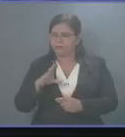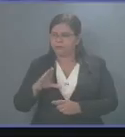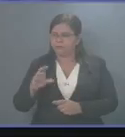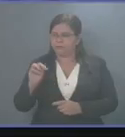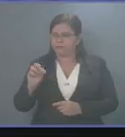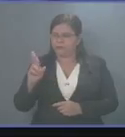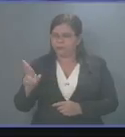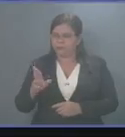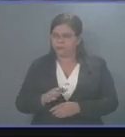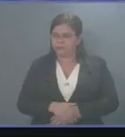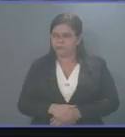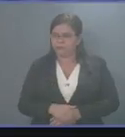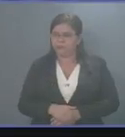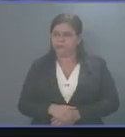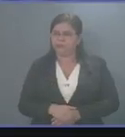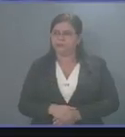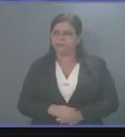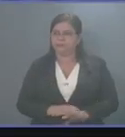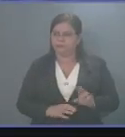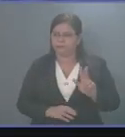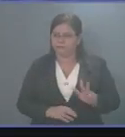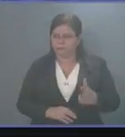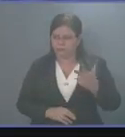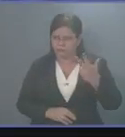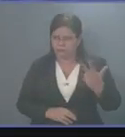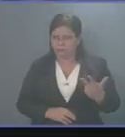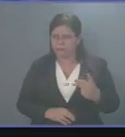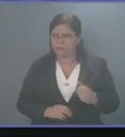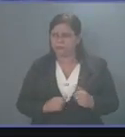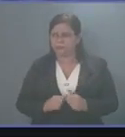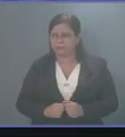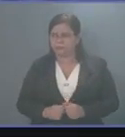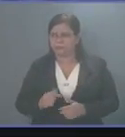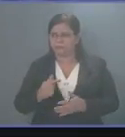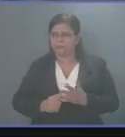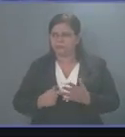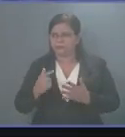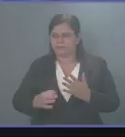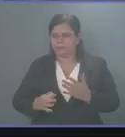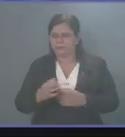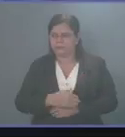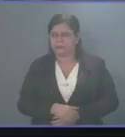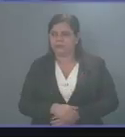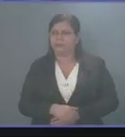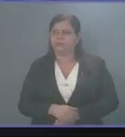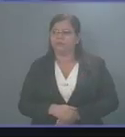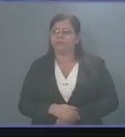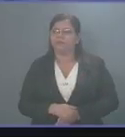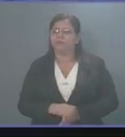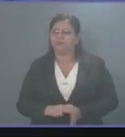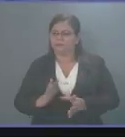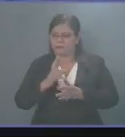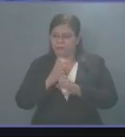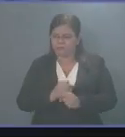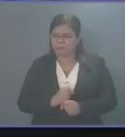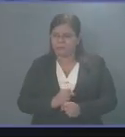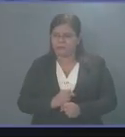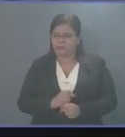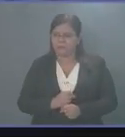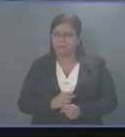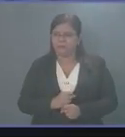Registros. 3. Que previo a la vigencia de la Ley de Garantías Mobiliarias,